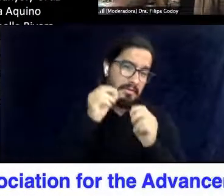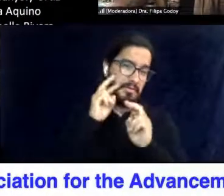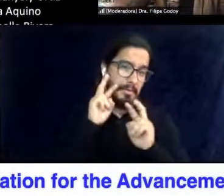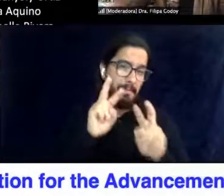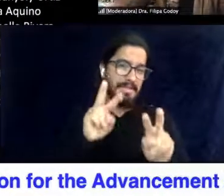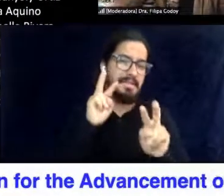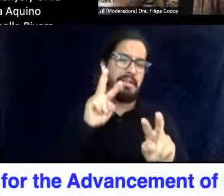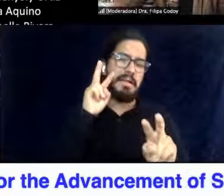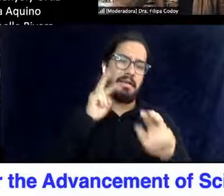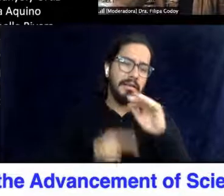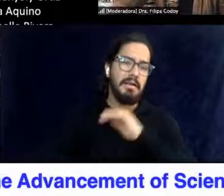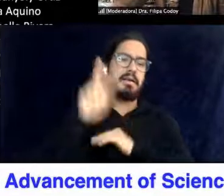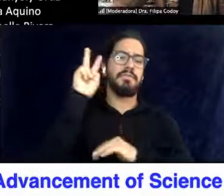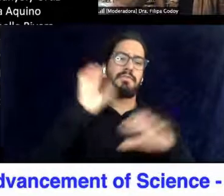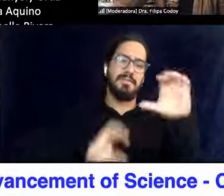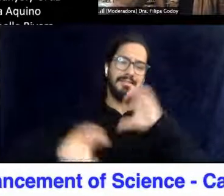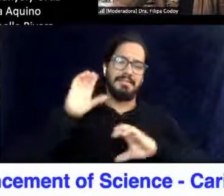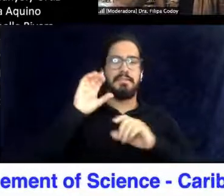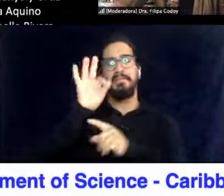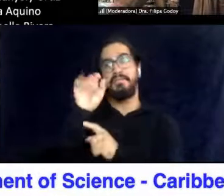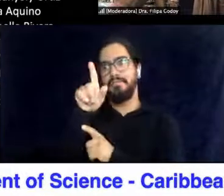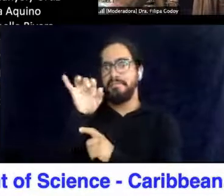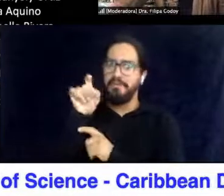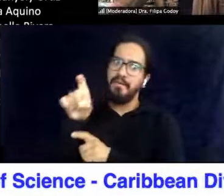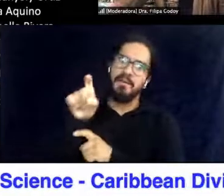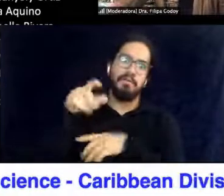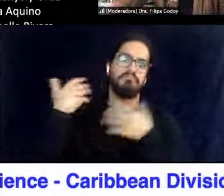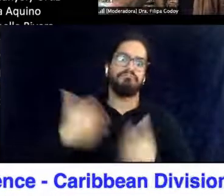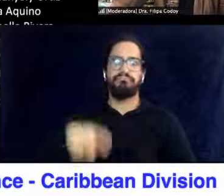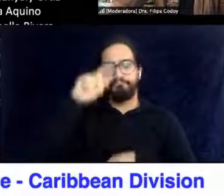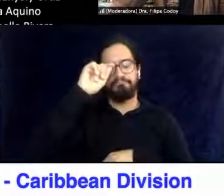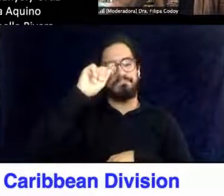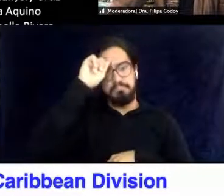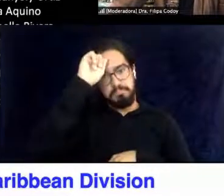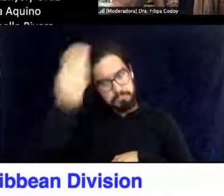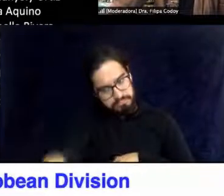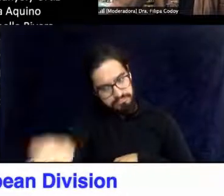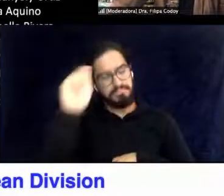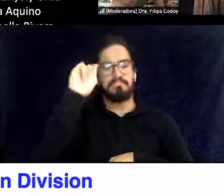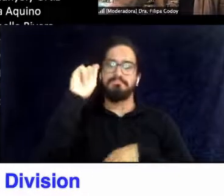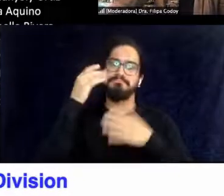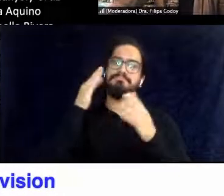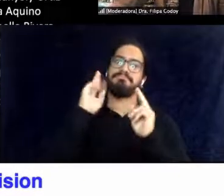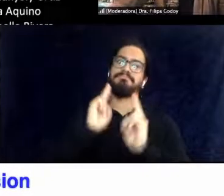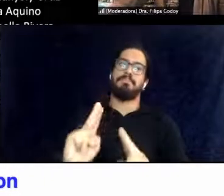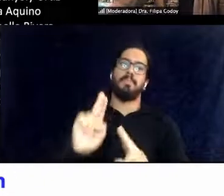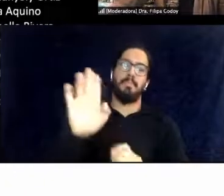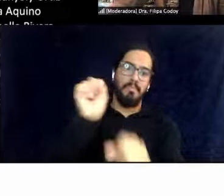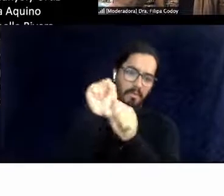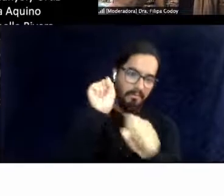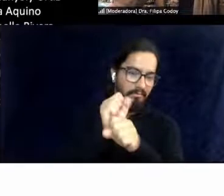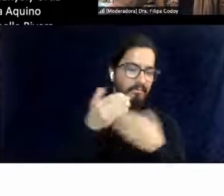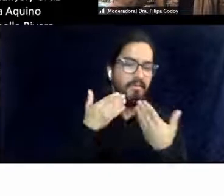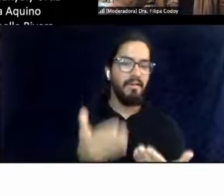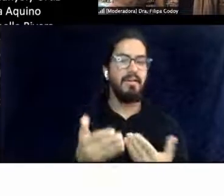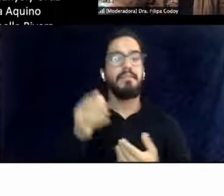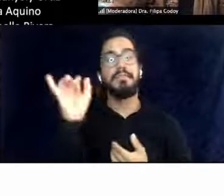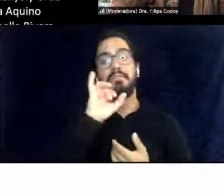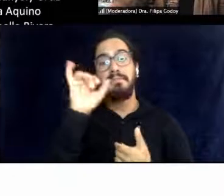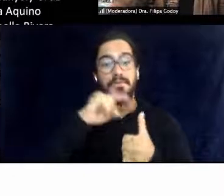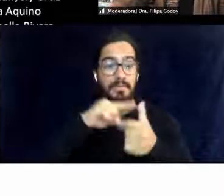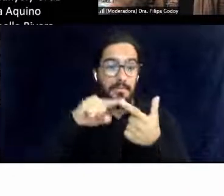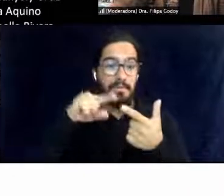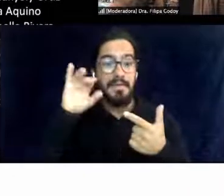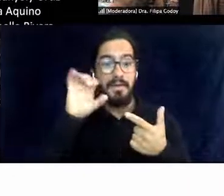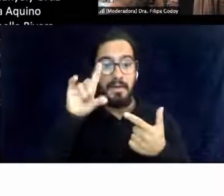por todas las cosas increíbles que estás haciendo. Enrique Rivera, igual, muchísimas gracias EcoExploratorio por permitirnos